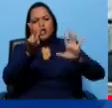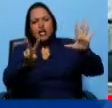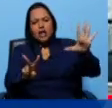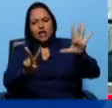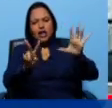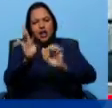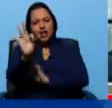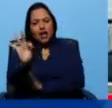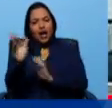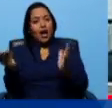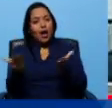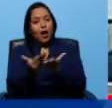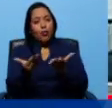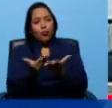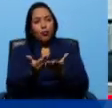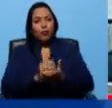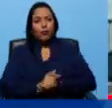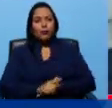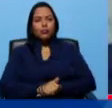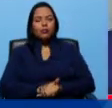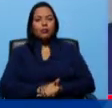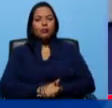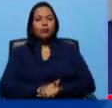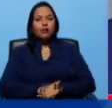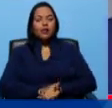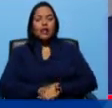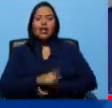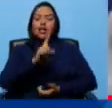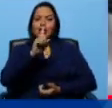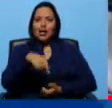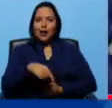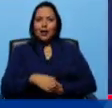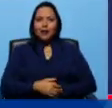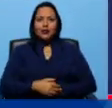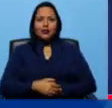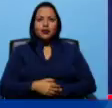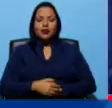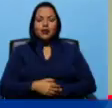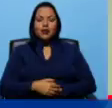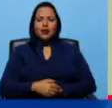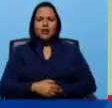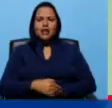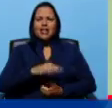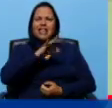1.273 unidades educativas. Tenemos también